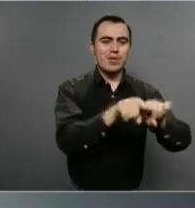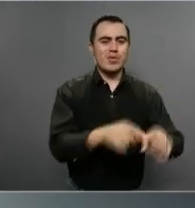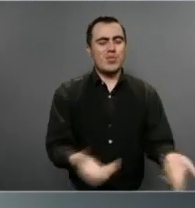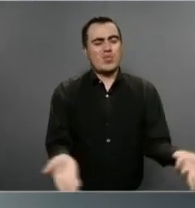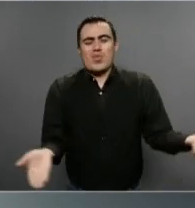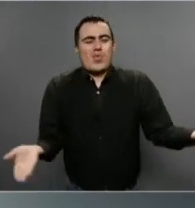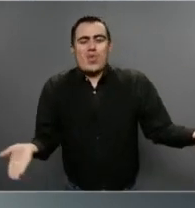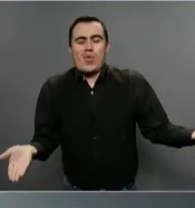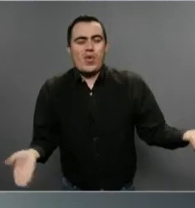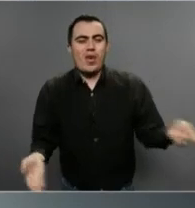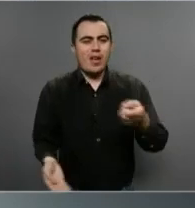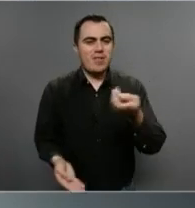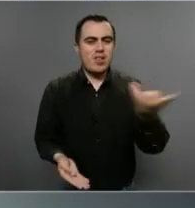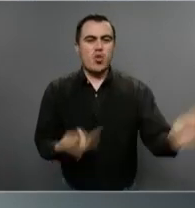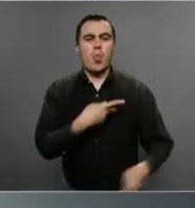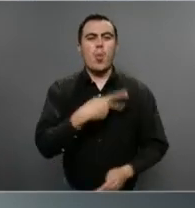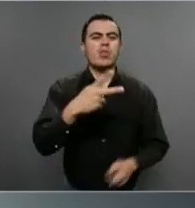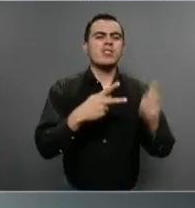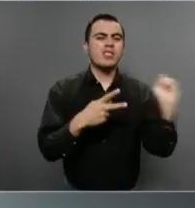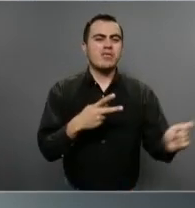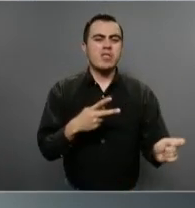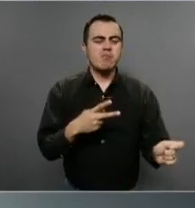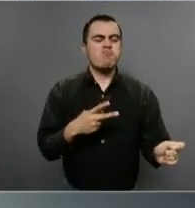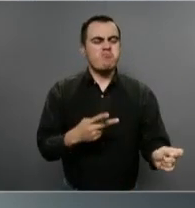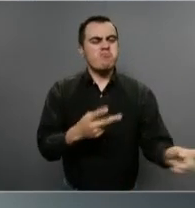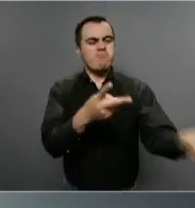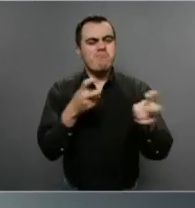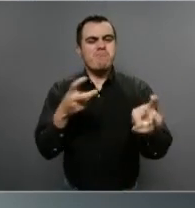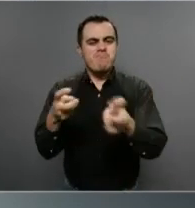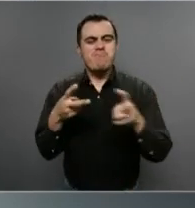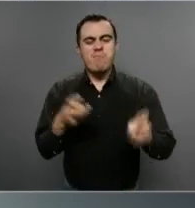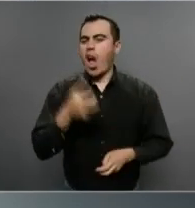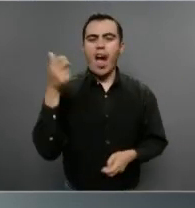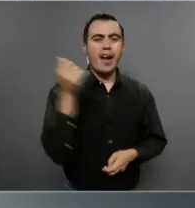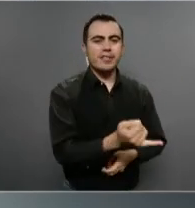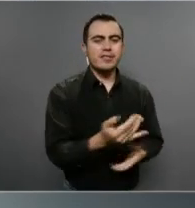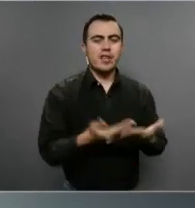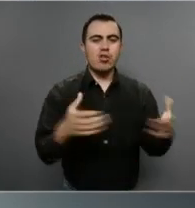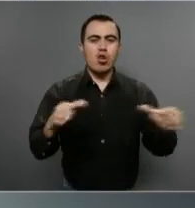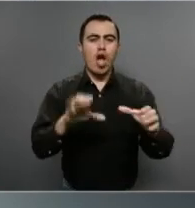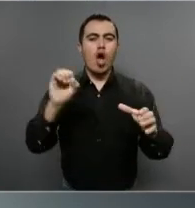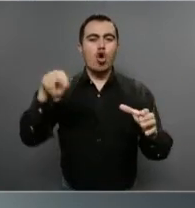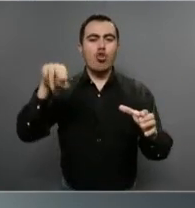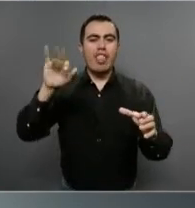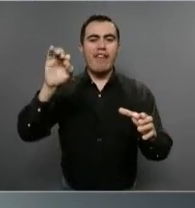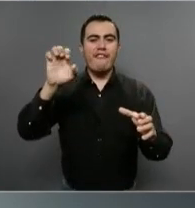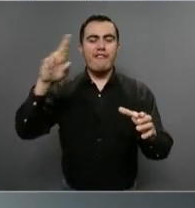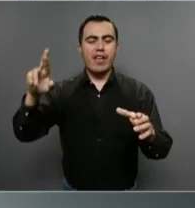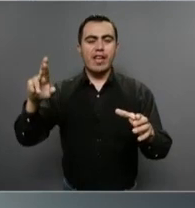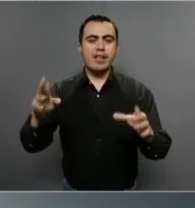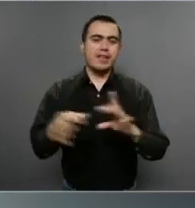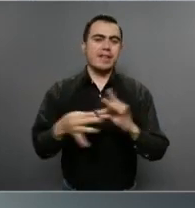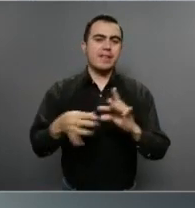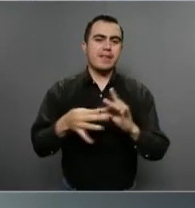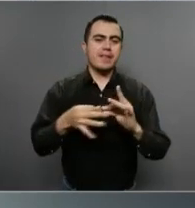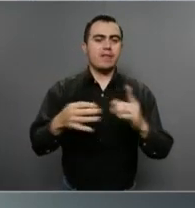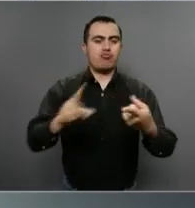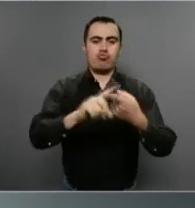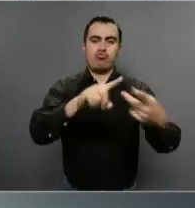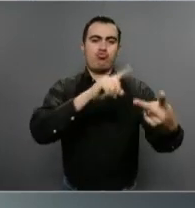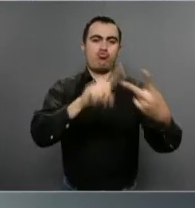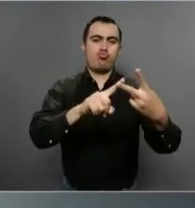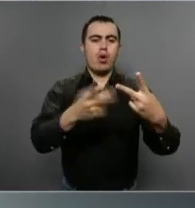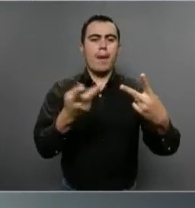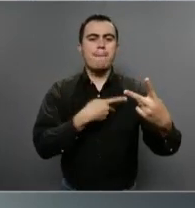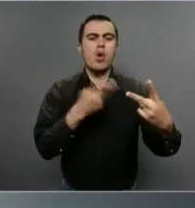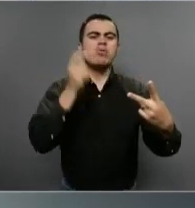que las encuestas de CONAPRED, las encuestas de COPRED en la Ciudad de México, nos llevan en sus dos indicadores de que la